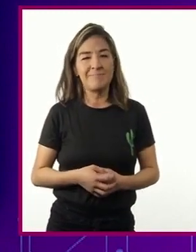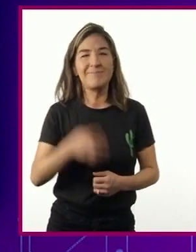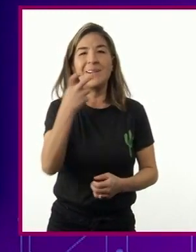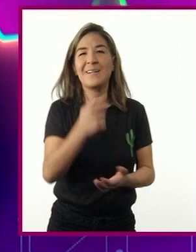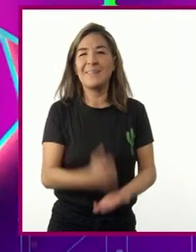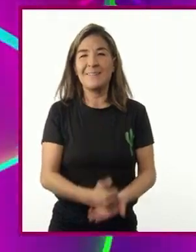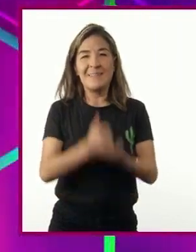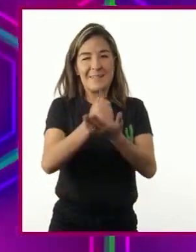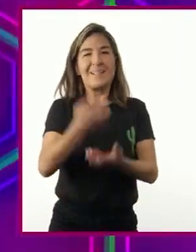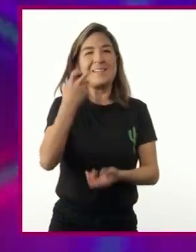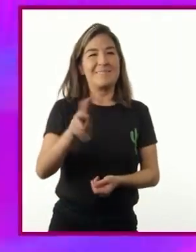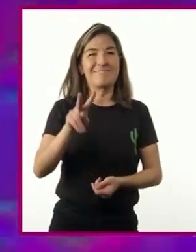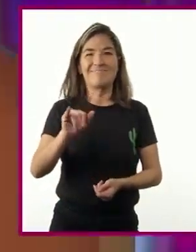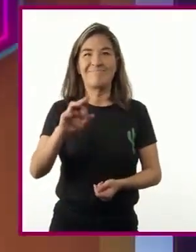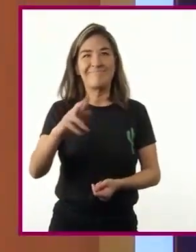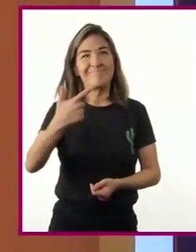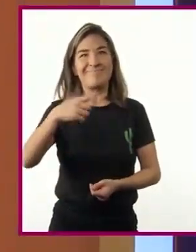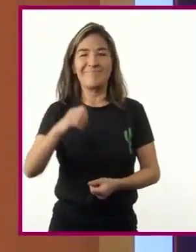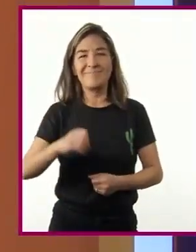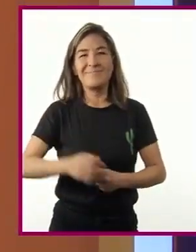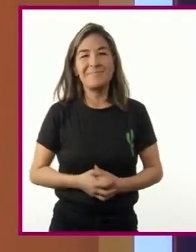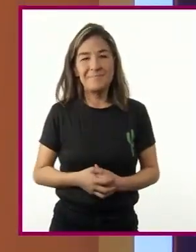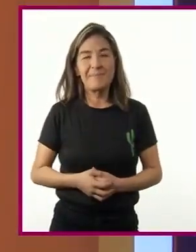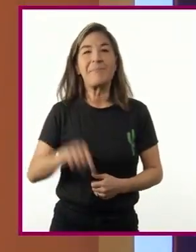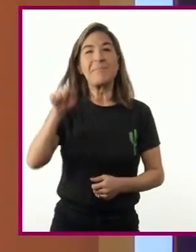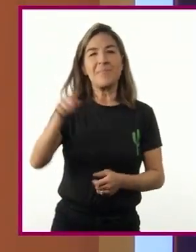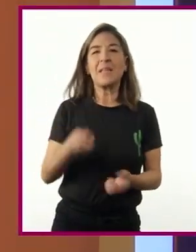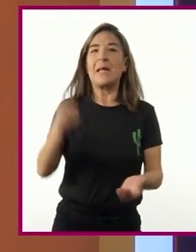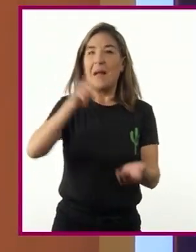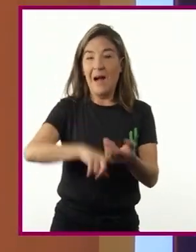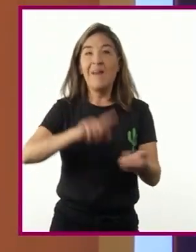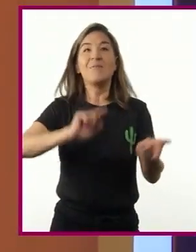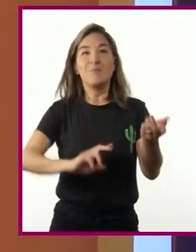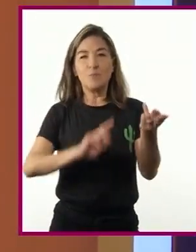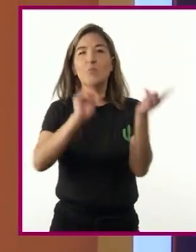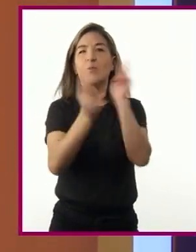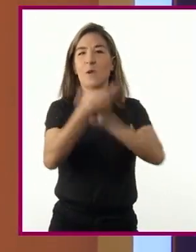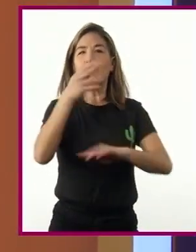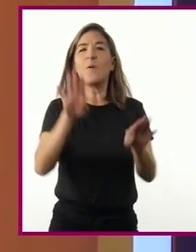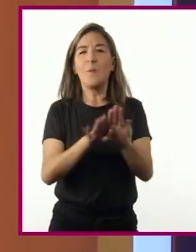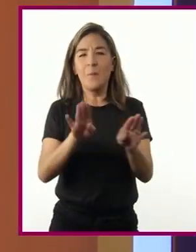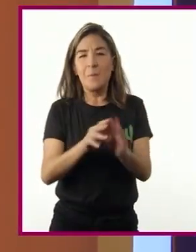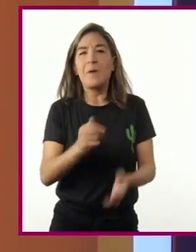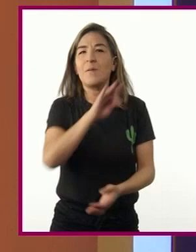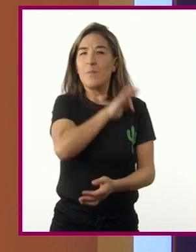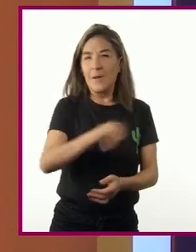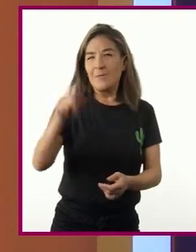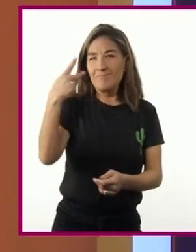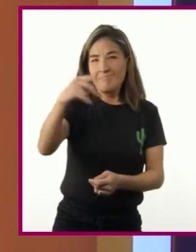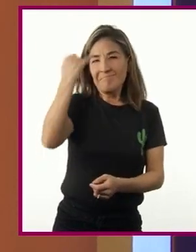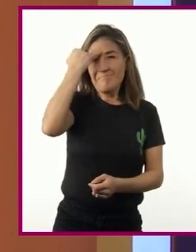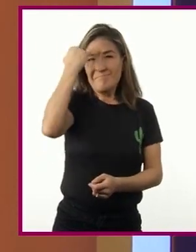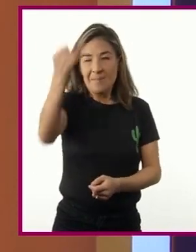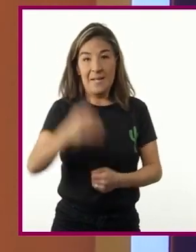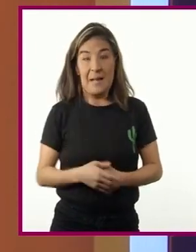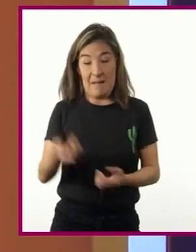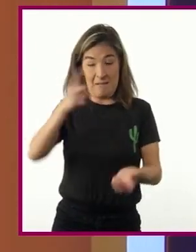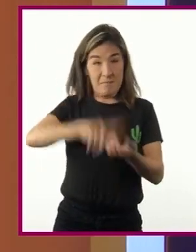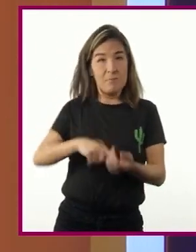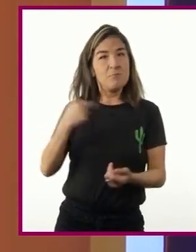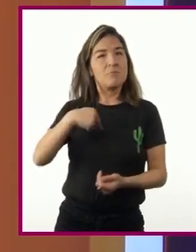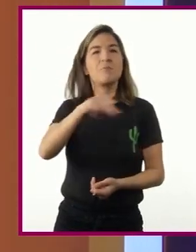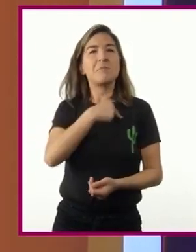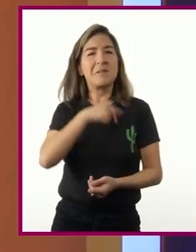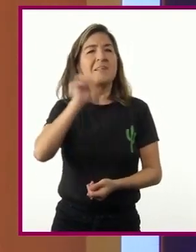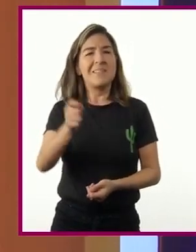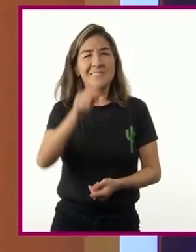supercúmulo de Virgo. Entonces, el universo es más grande de lo que podríamos imaginar y nosotros